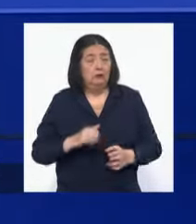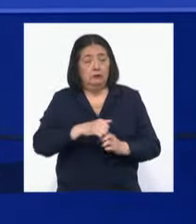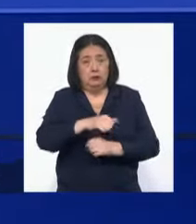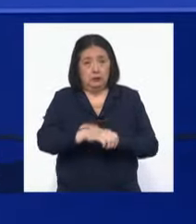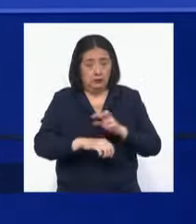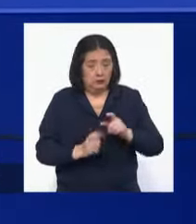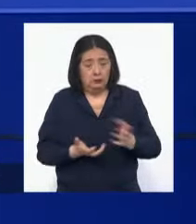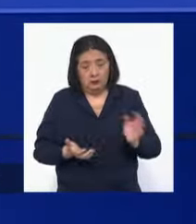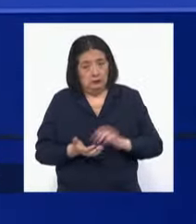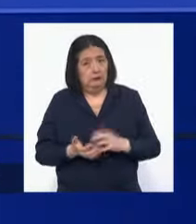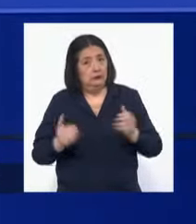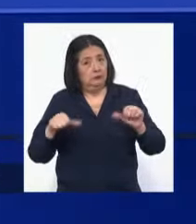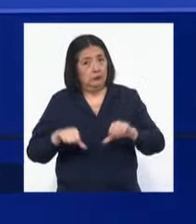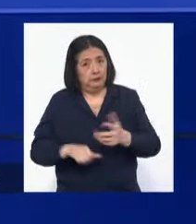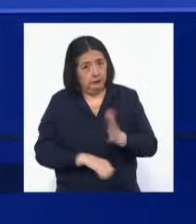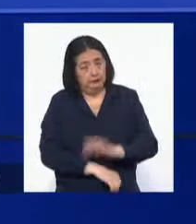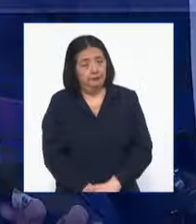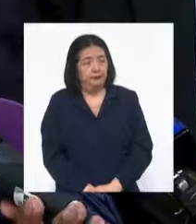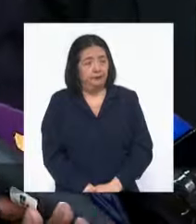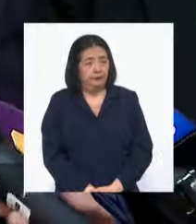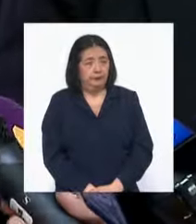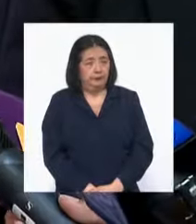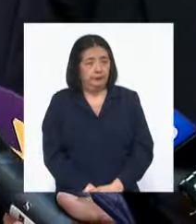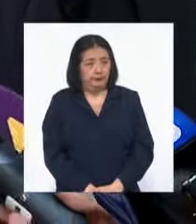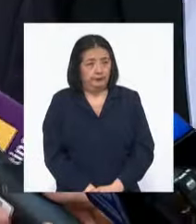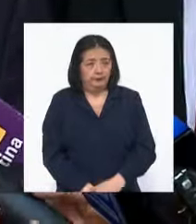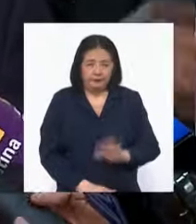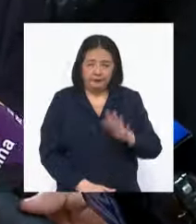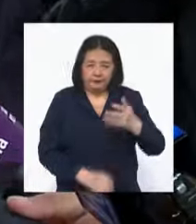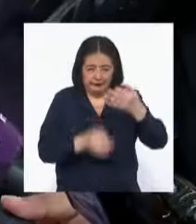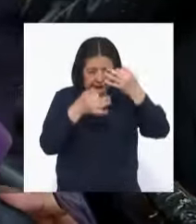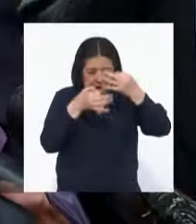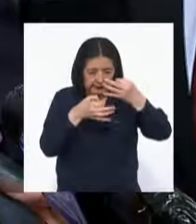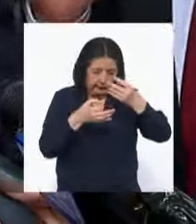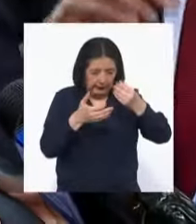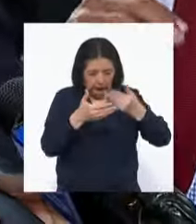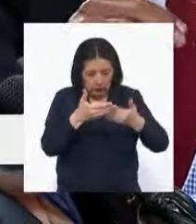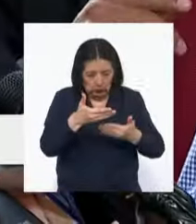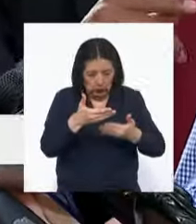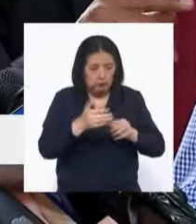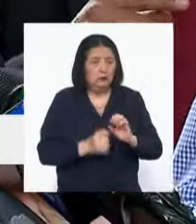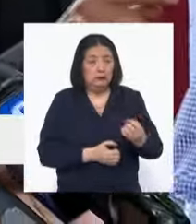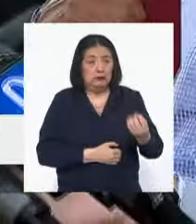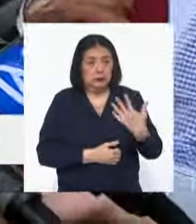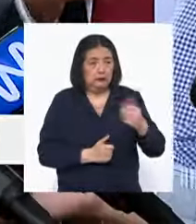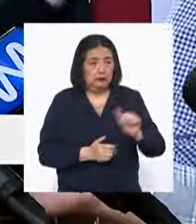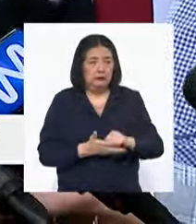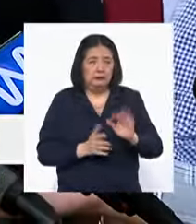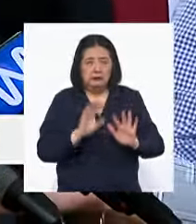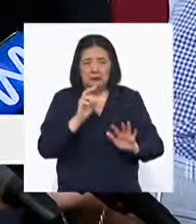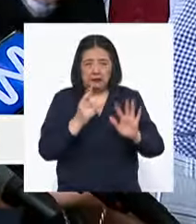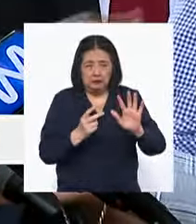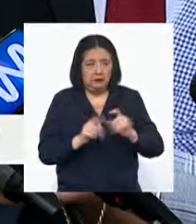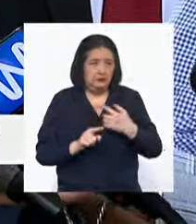visto, los más afectados. Los cálculos nos dicen que puede